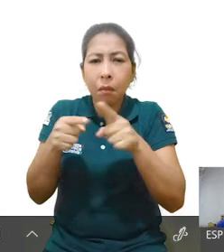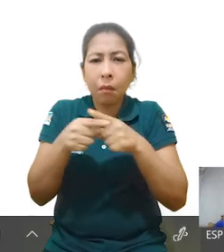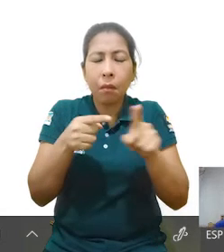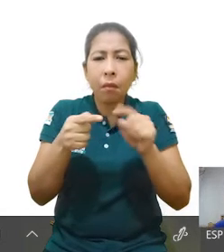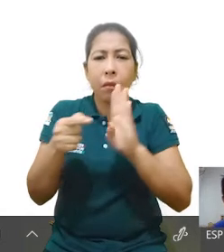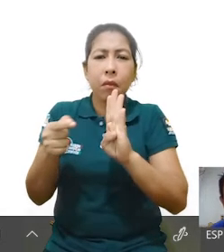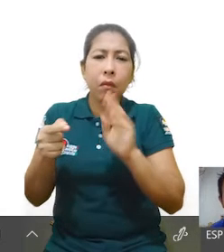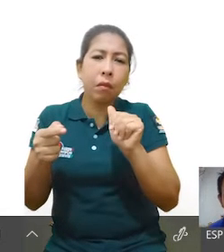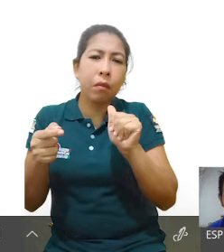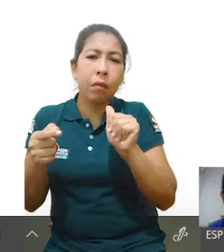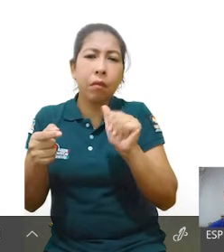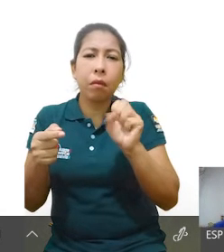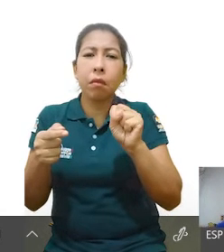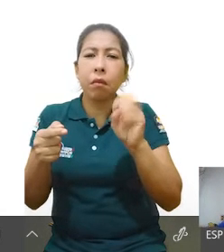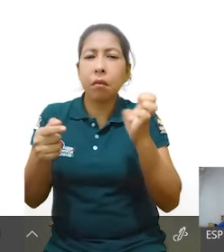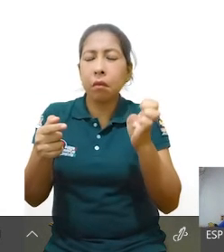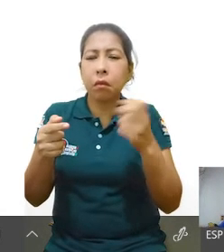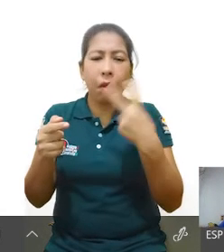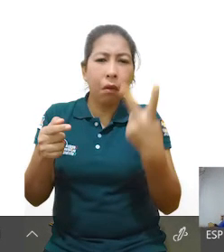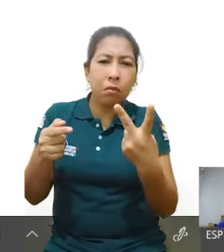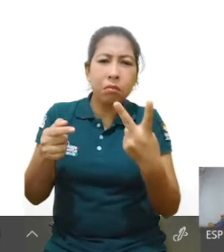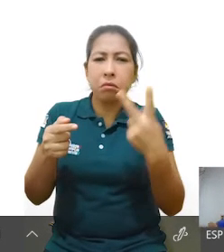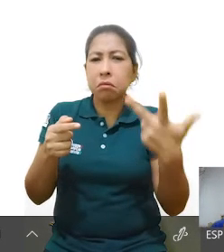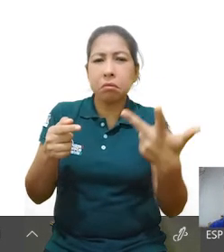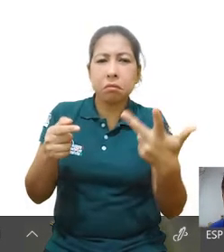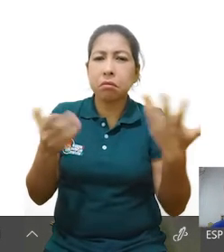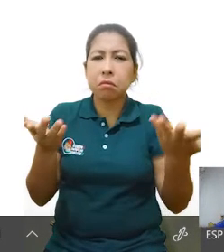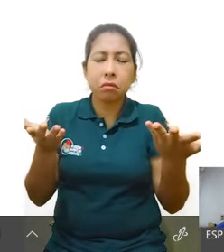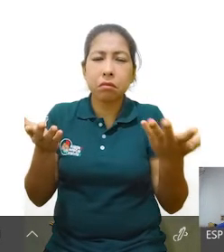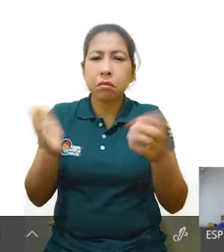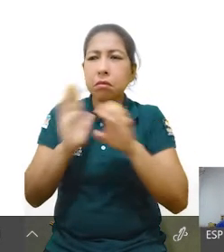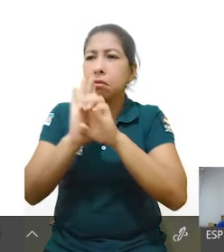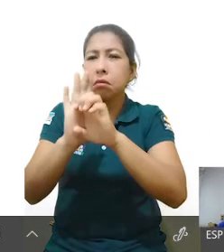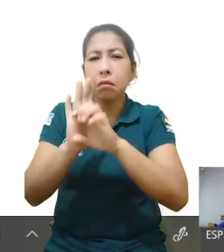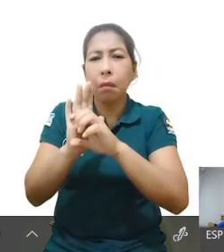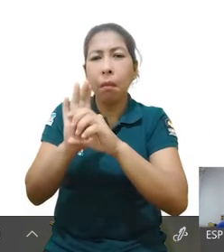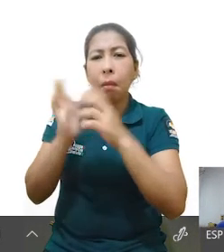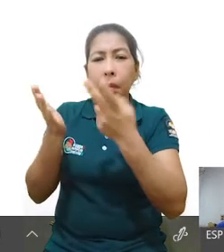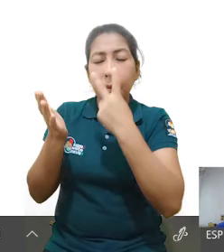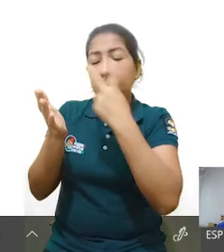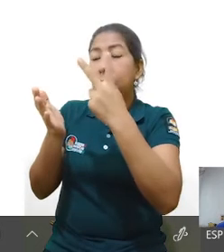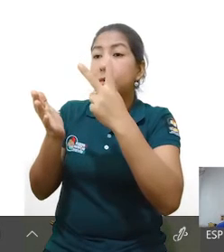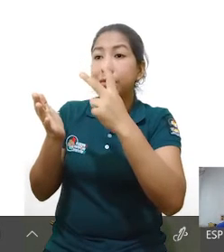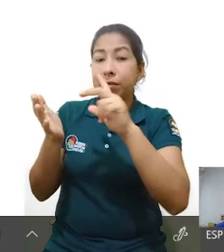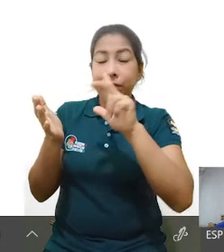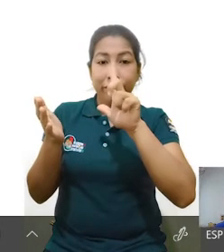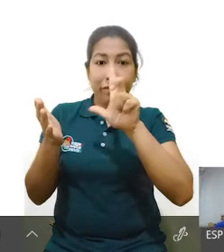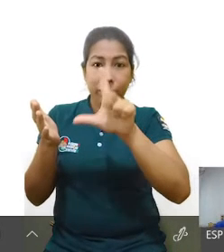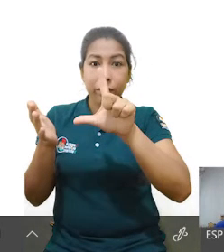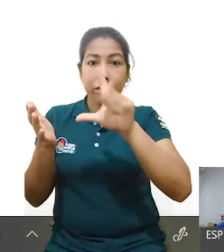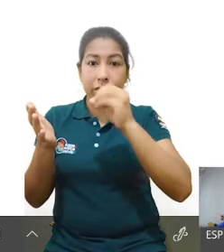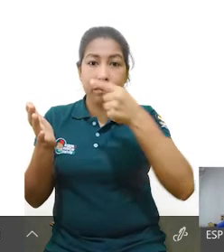números? Ya sea logaritmo en base 2, en base 3 o como tenemos en el ejemplo, logaritmo en base